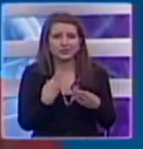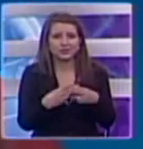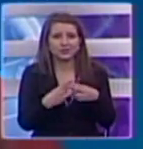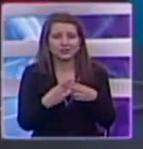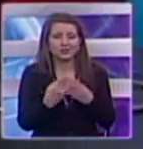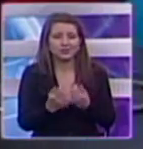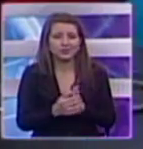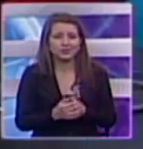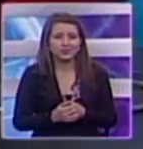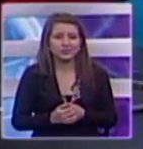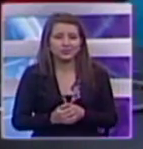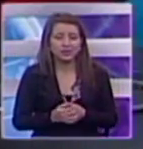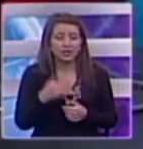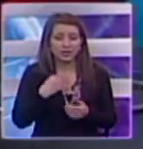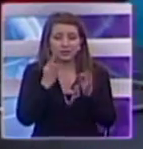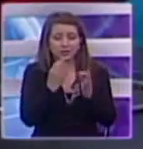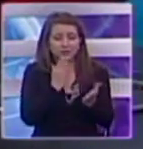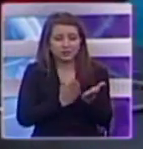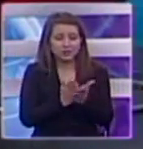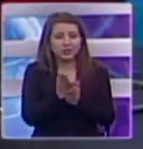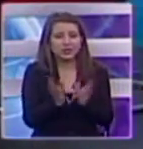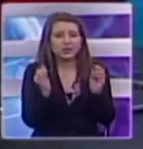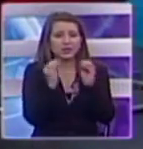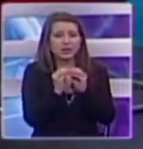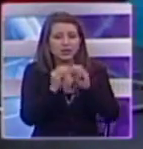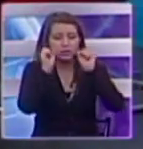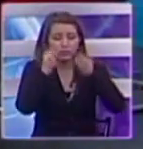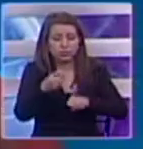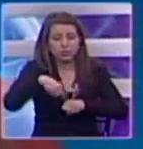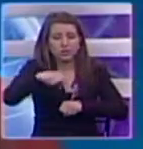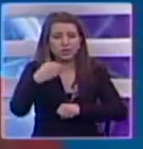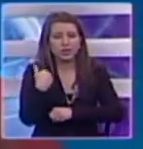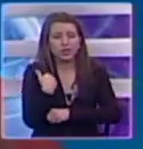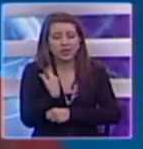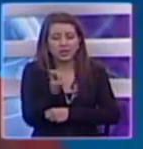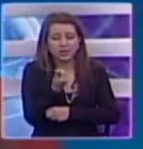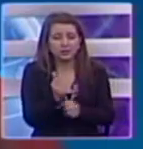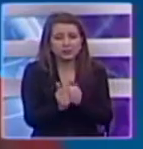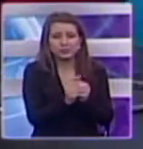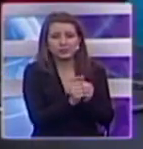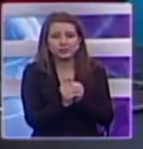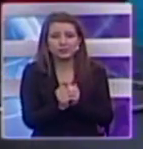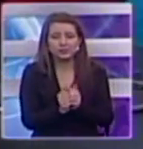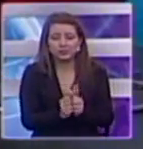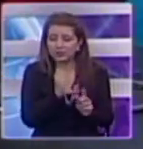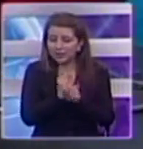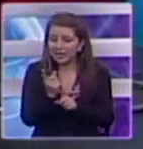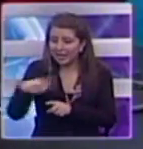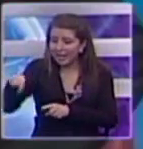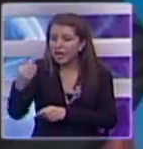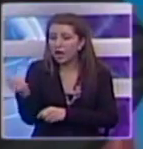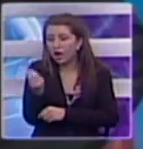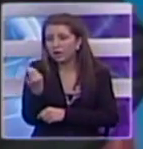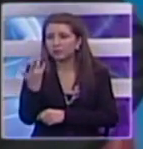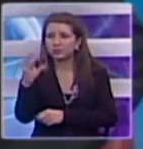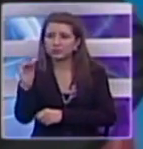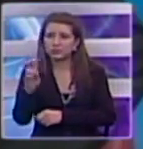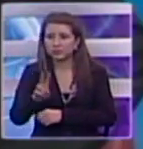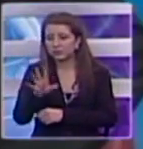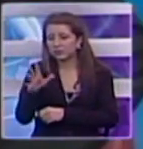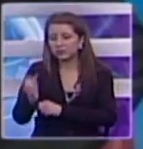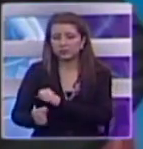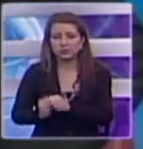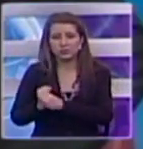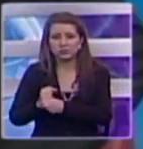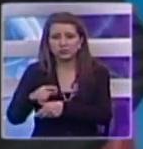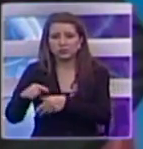millennials, definitivamente es donde más potencial tiene el dinero electrónico. Sí, pero justamente en esos jóvenes entre 18 y 25